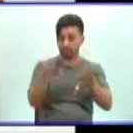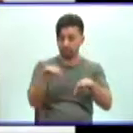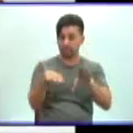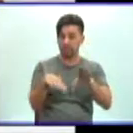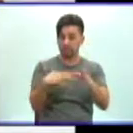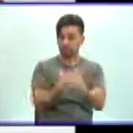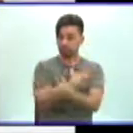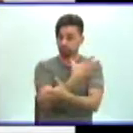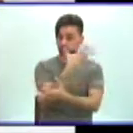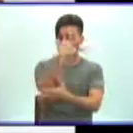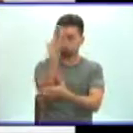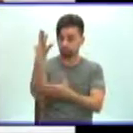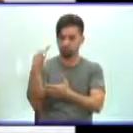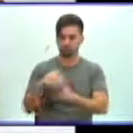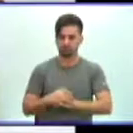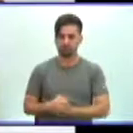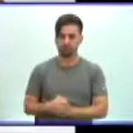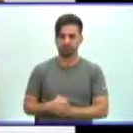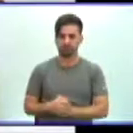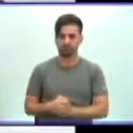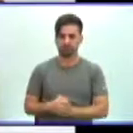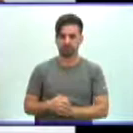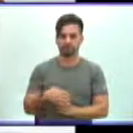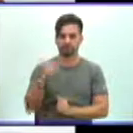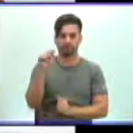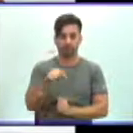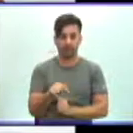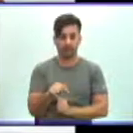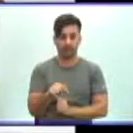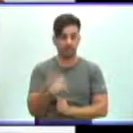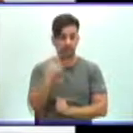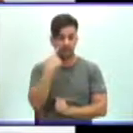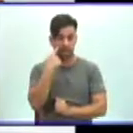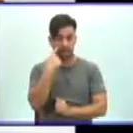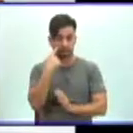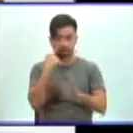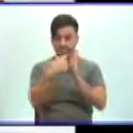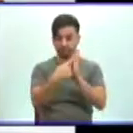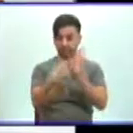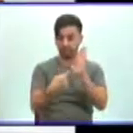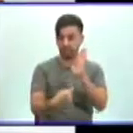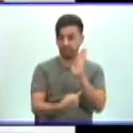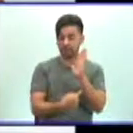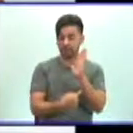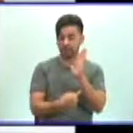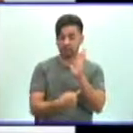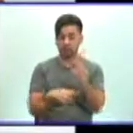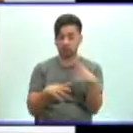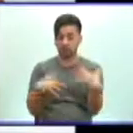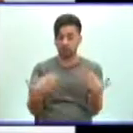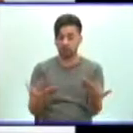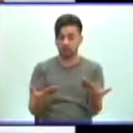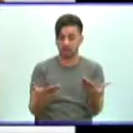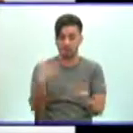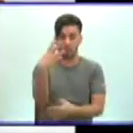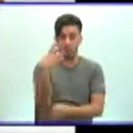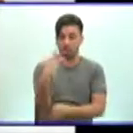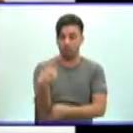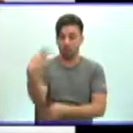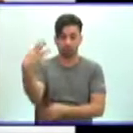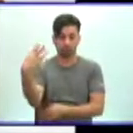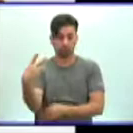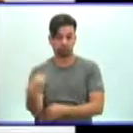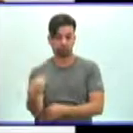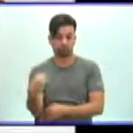de ellos, se han establecido diversas clasificaciones fitoclimáticas relacionando los valores óptimos y los valores limitantes